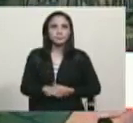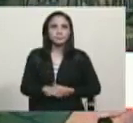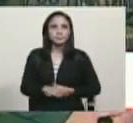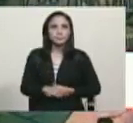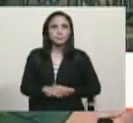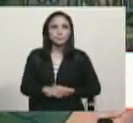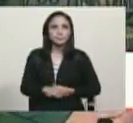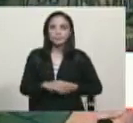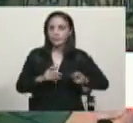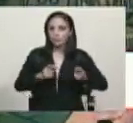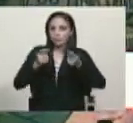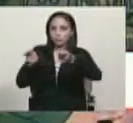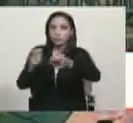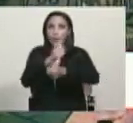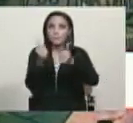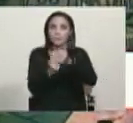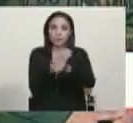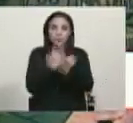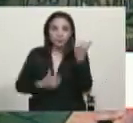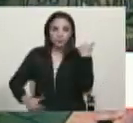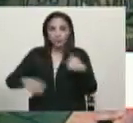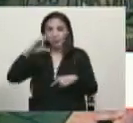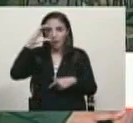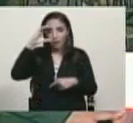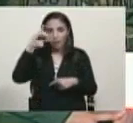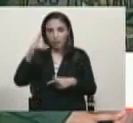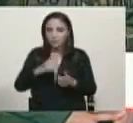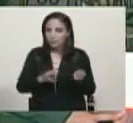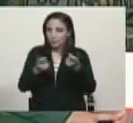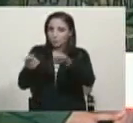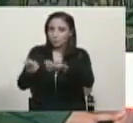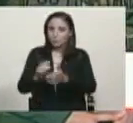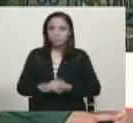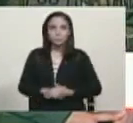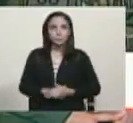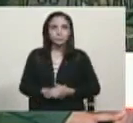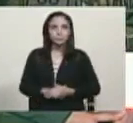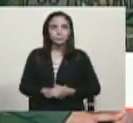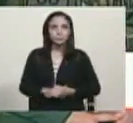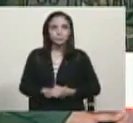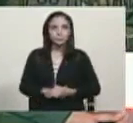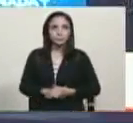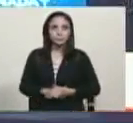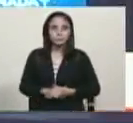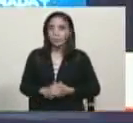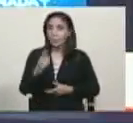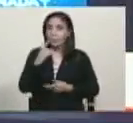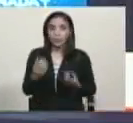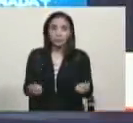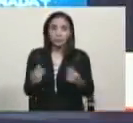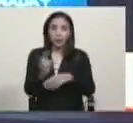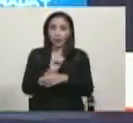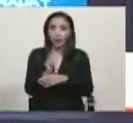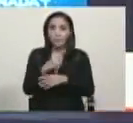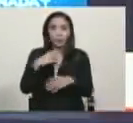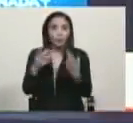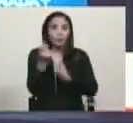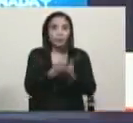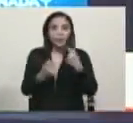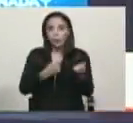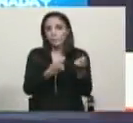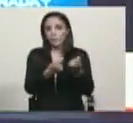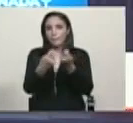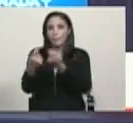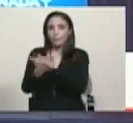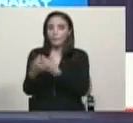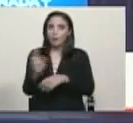Se lo entrego a la vicepresidenta ejecutiva para que inmediatamente gestione los recursos que acabo de